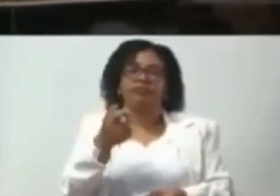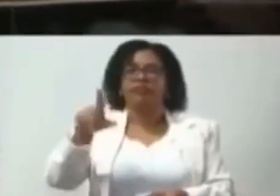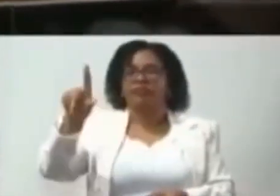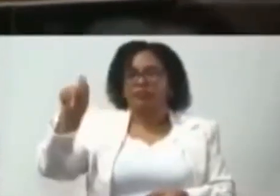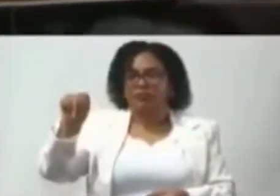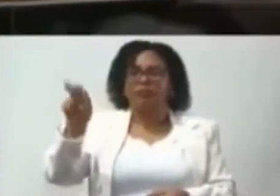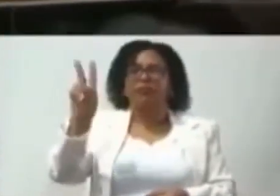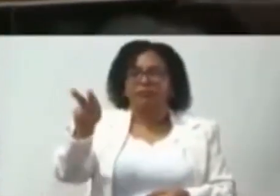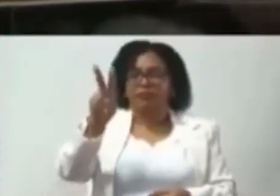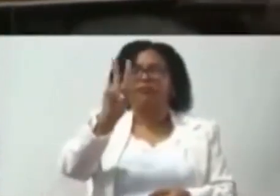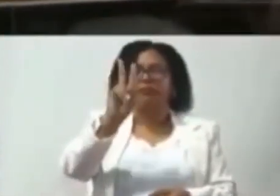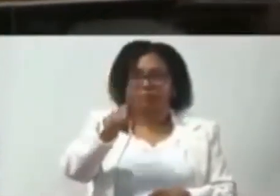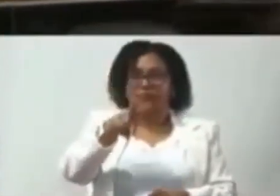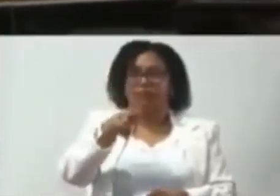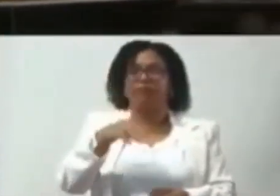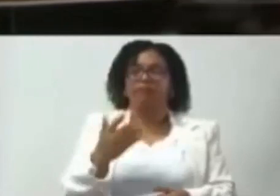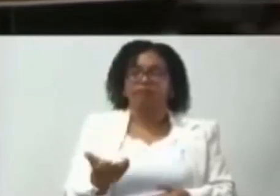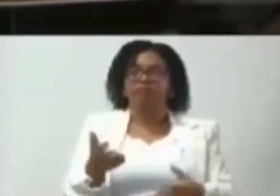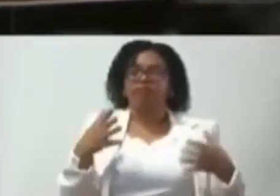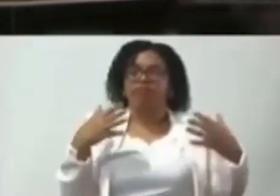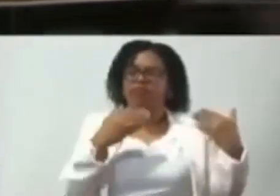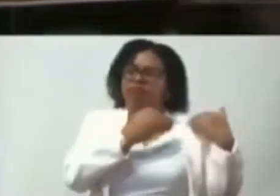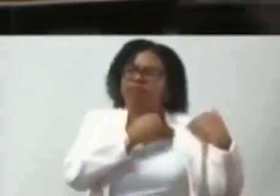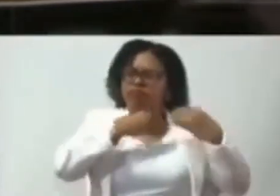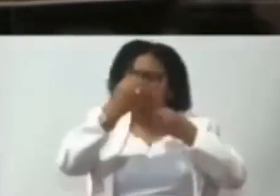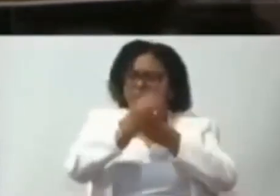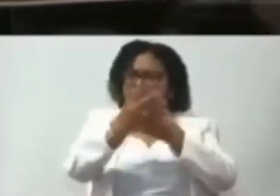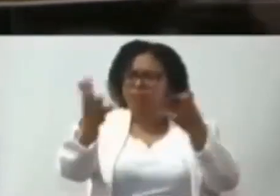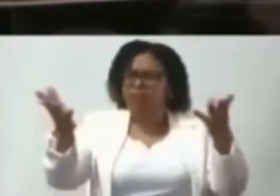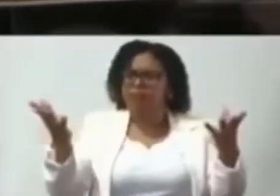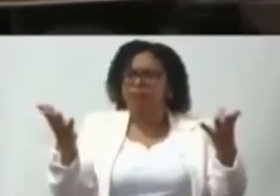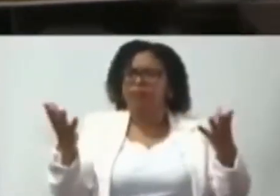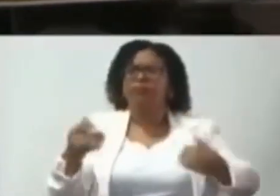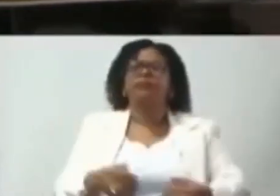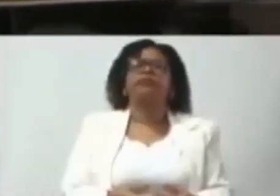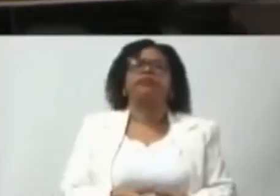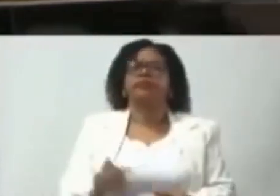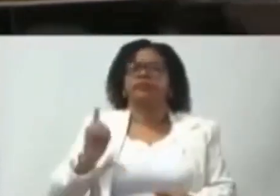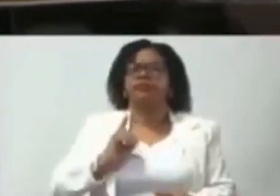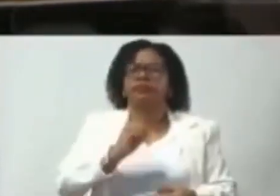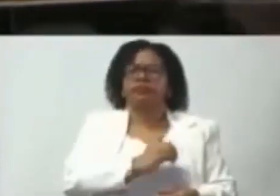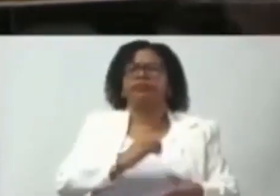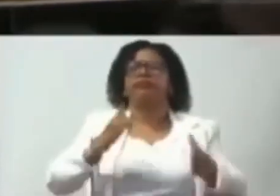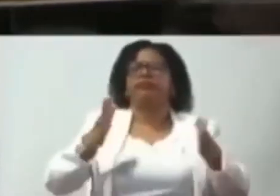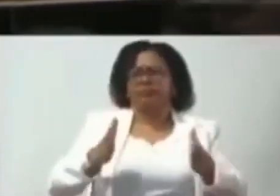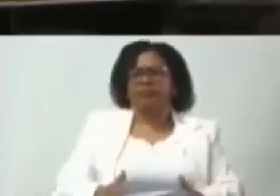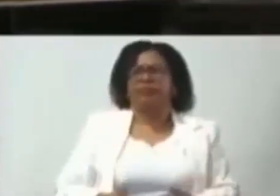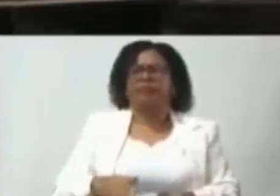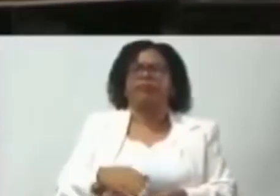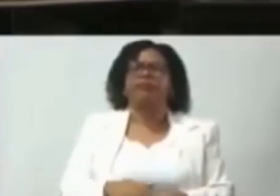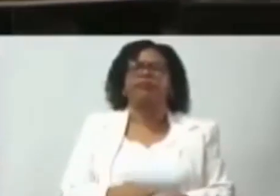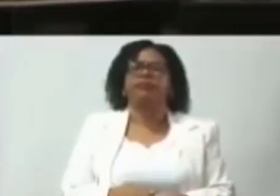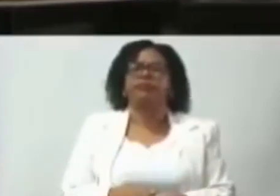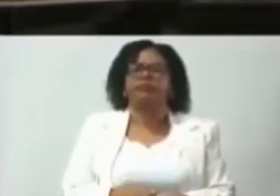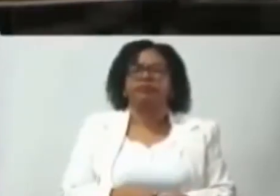estará encabezando en calidad de vocero a nuestro bloque y nuestra organización política en esta cámara de diputados-